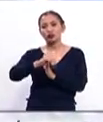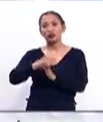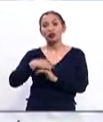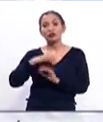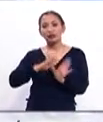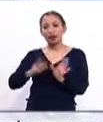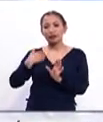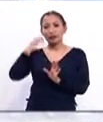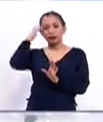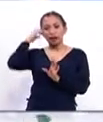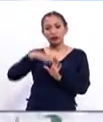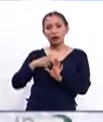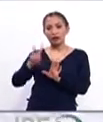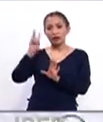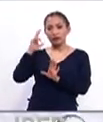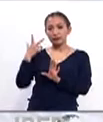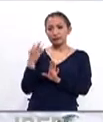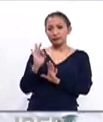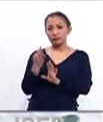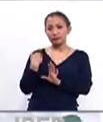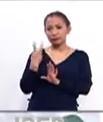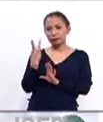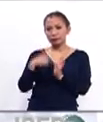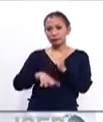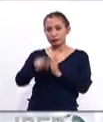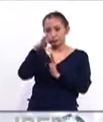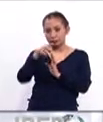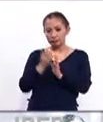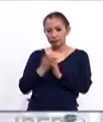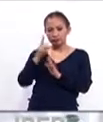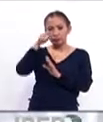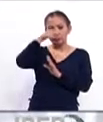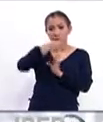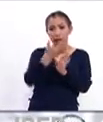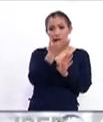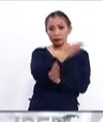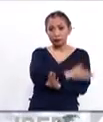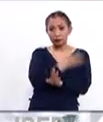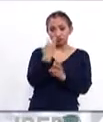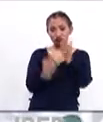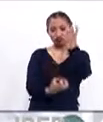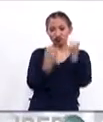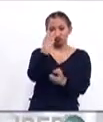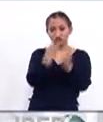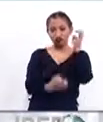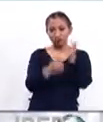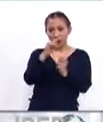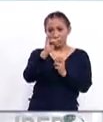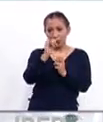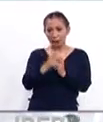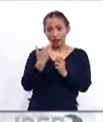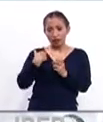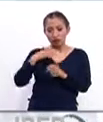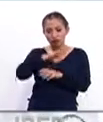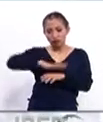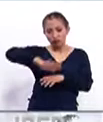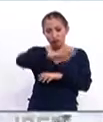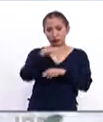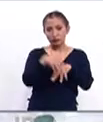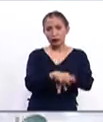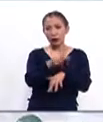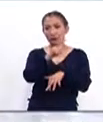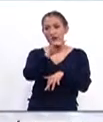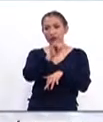Grumman dejó la estación el viernes 8 de febrero del 2019. Antes de su muerte ardiente en la atmósfera terrestre sobre el Océano